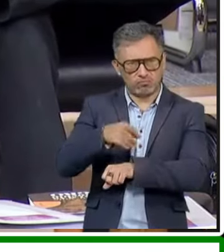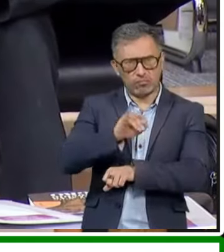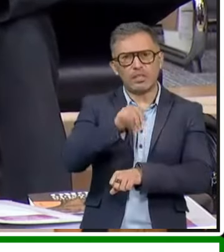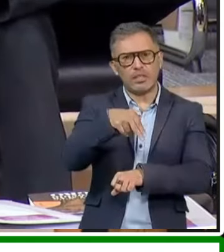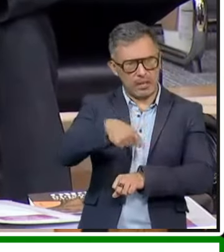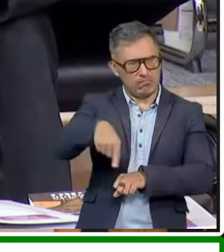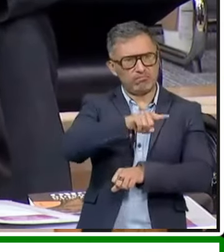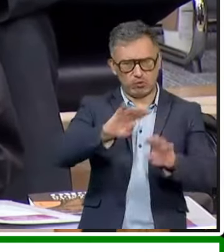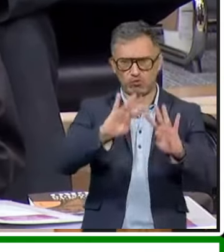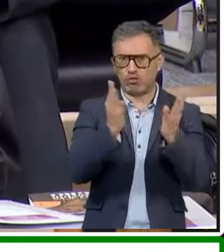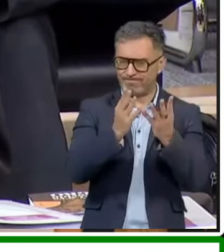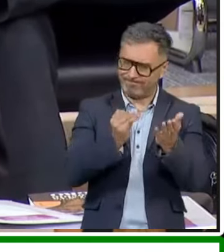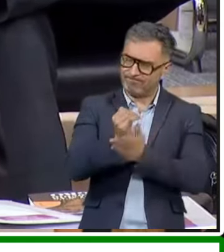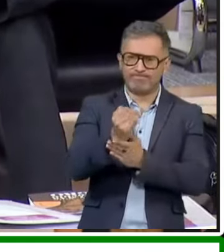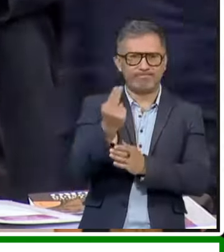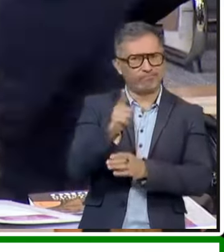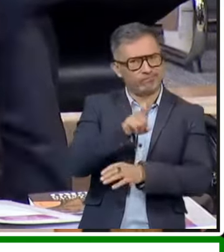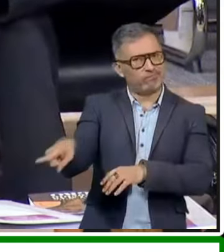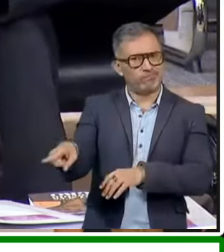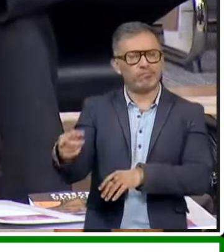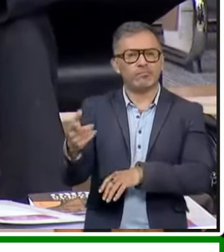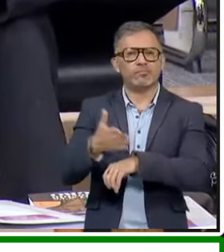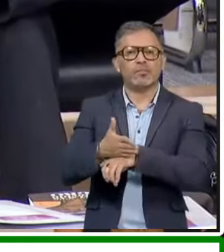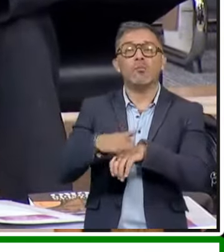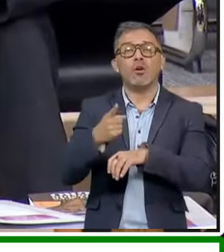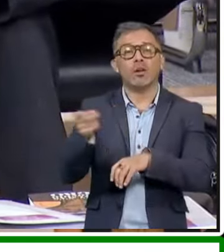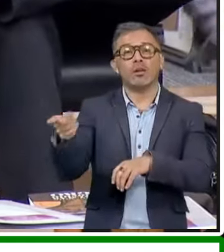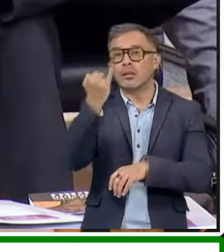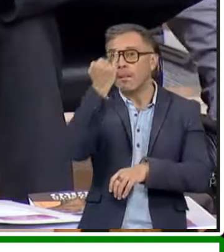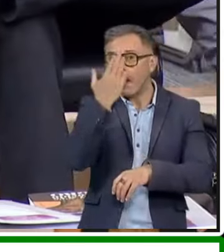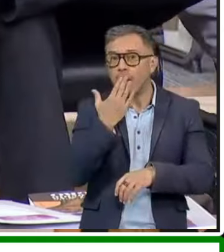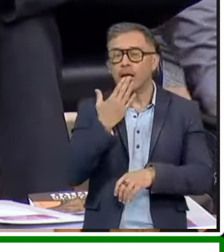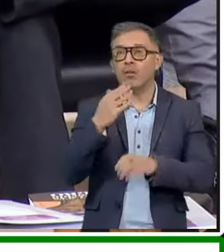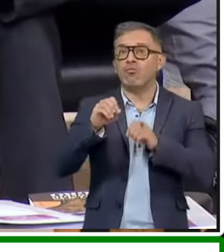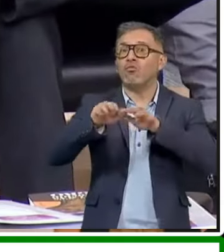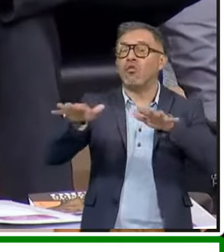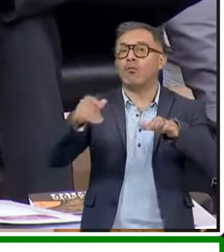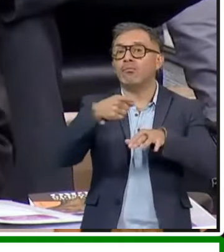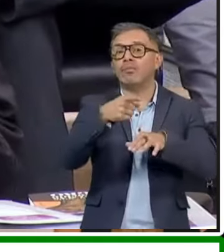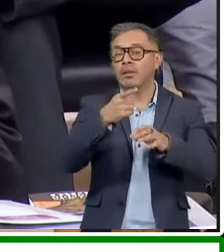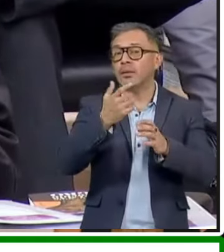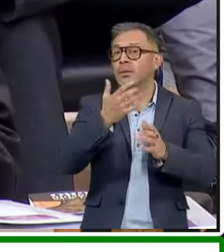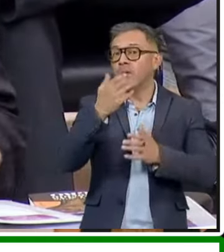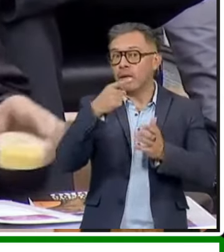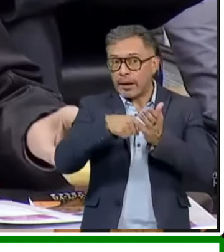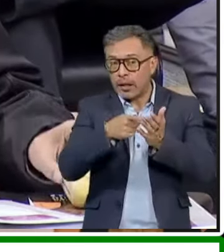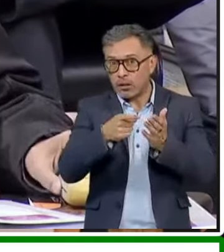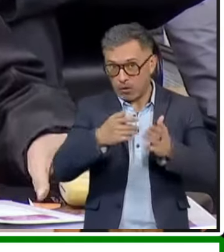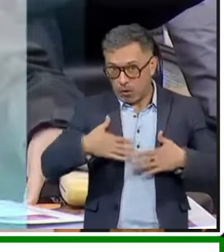órgano electoral, porque ahí sí su imagen y su credibilidad está en juego frente a un hecho tan